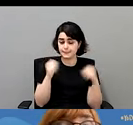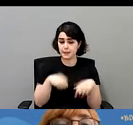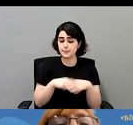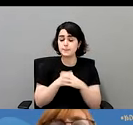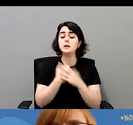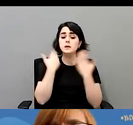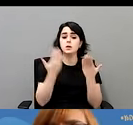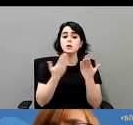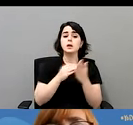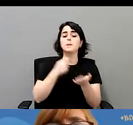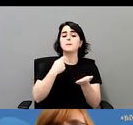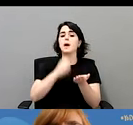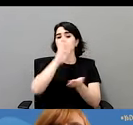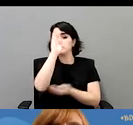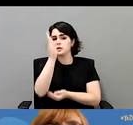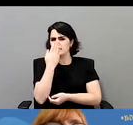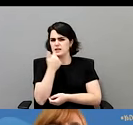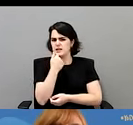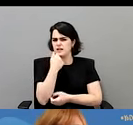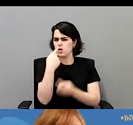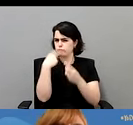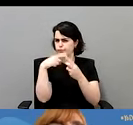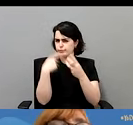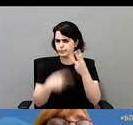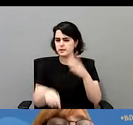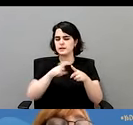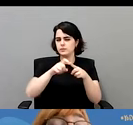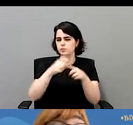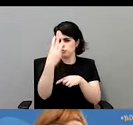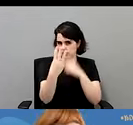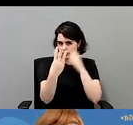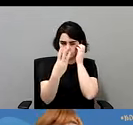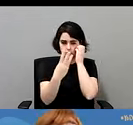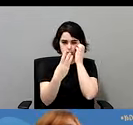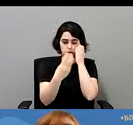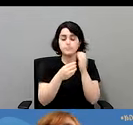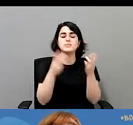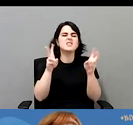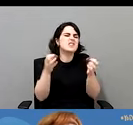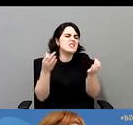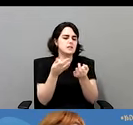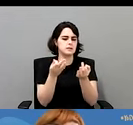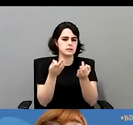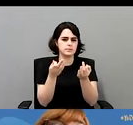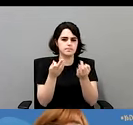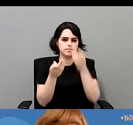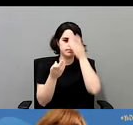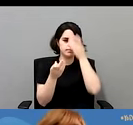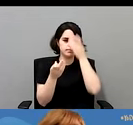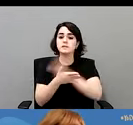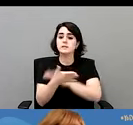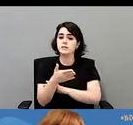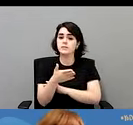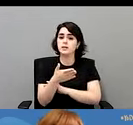el pago indirecto, que luego veis que hay cosas por ahí metidas, hay 3 tipos de pago indirecto, consiste en que no es la persona